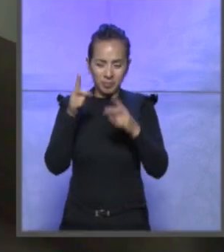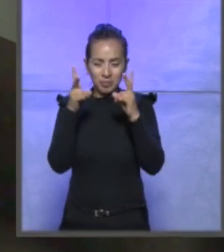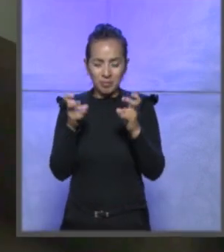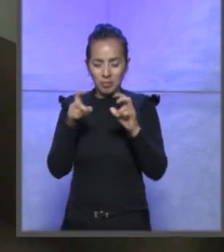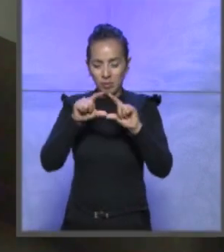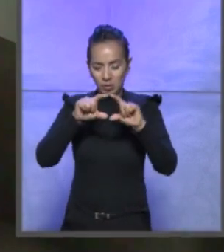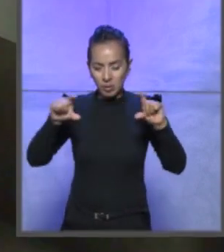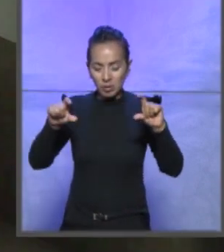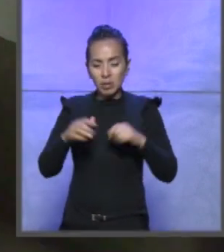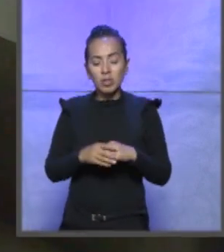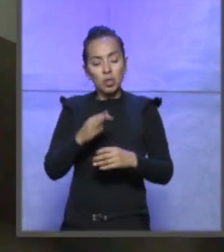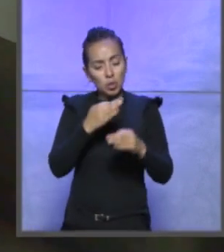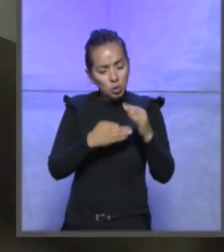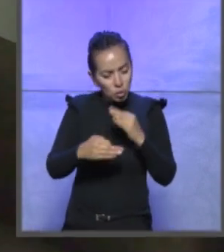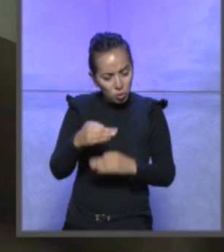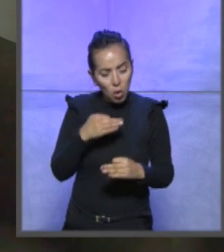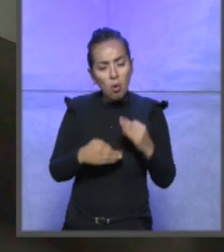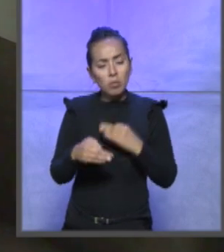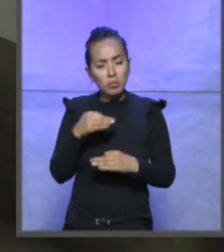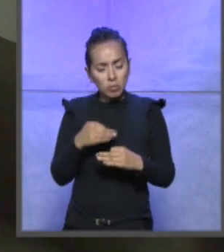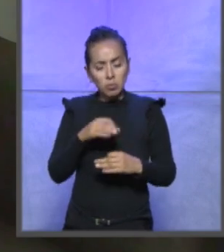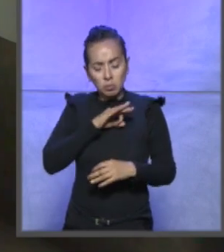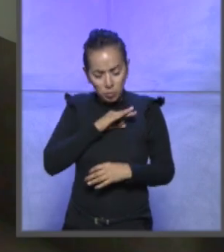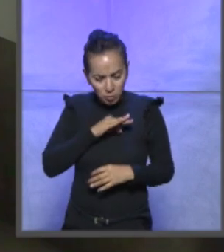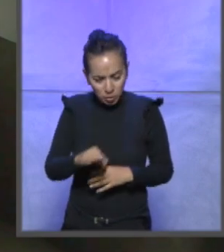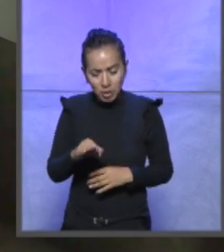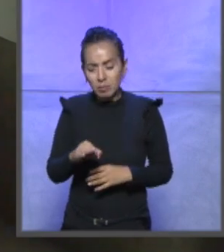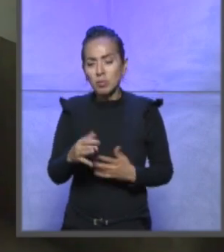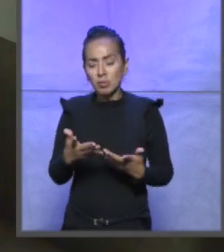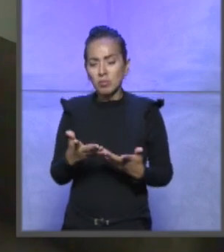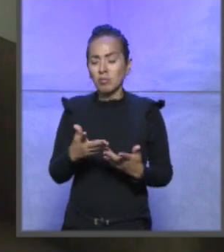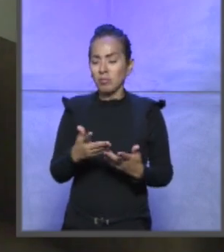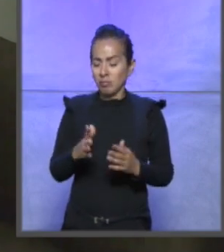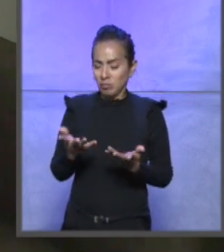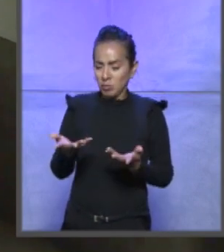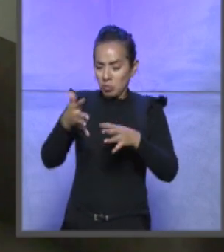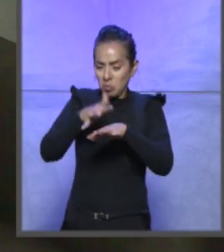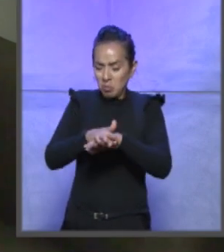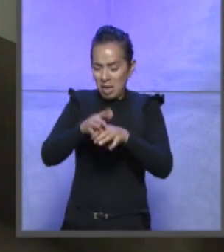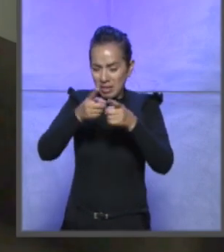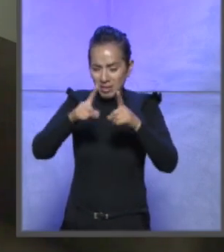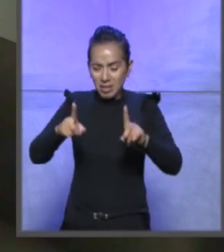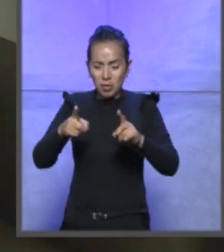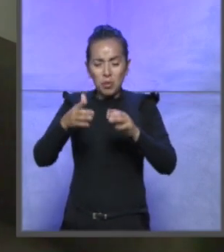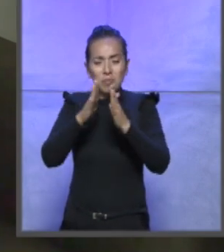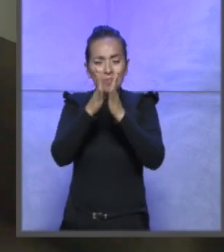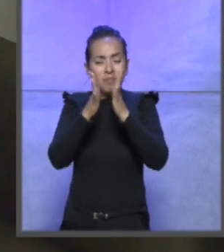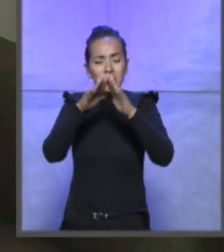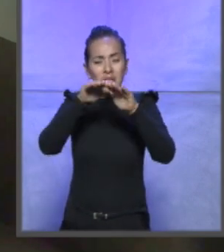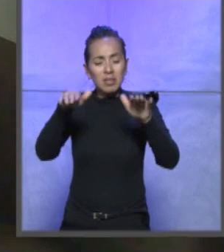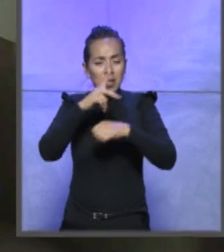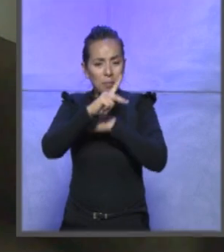frase, y dice: todos tenemos la oportunidad de contribuir plenamente al desarrollo democrático del país. Todos